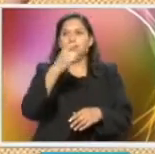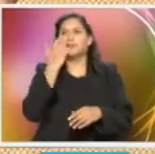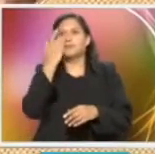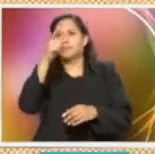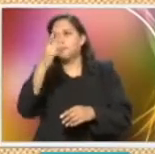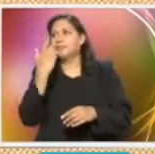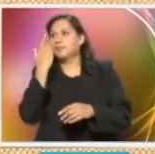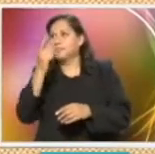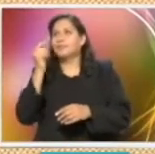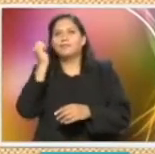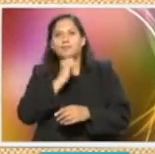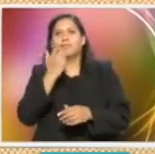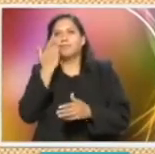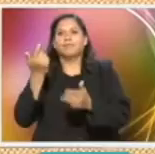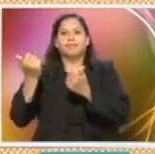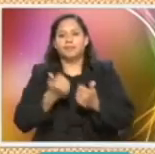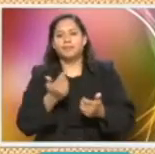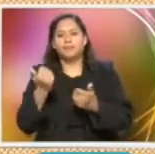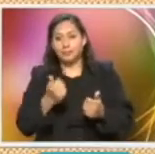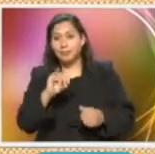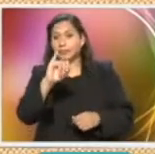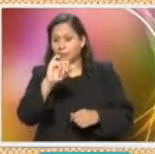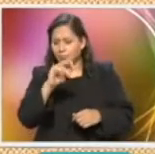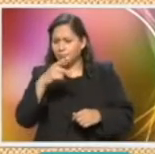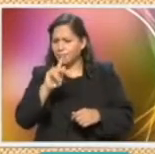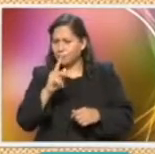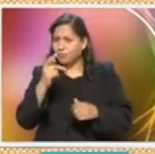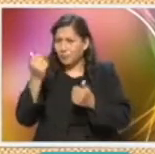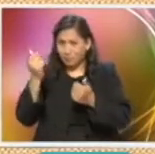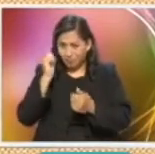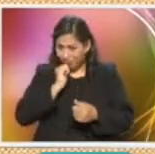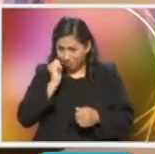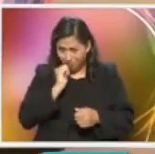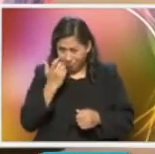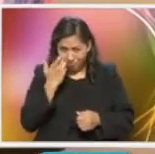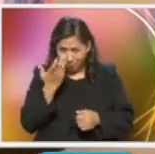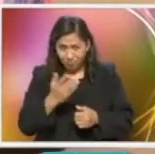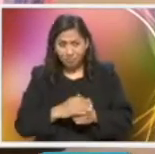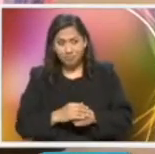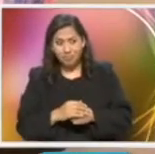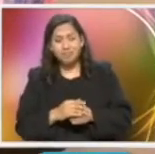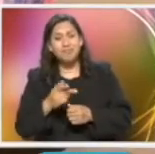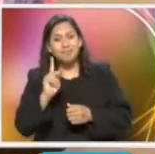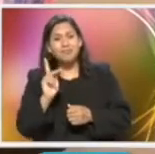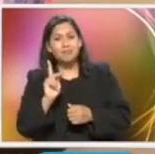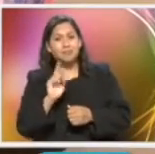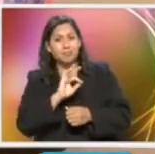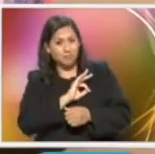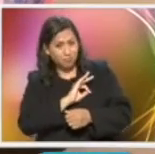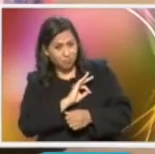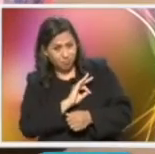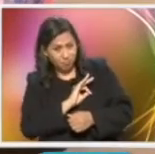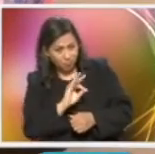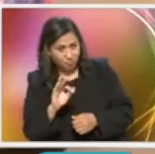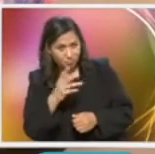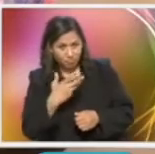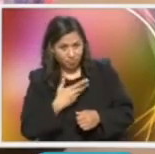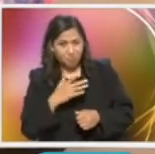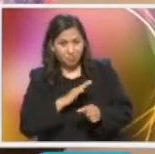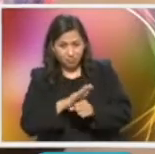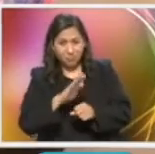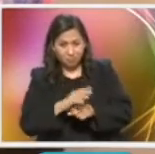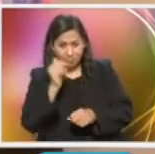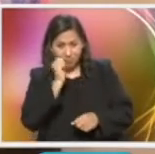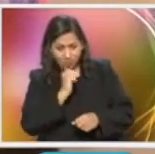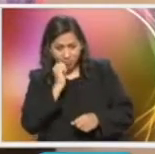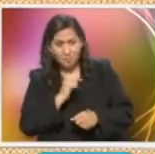siempre. Y la pregunta es, bueno, primero, ¿lo queremos siempre todos? ¿Ah? Pero además, ¿podemos tenerlo siempre? Es decir, ¿hay mundo